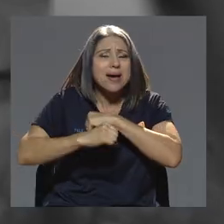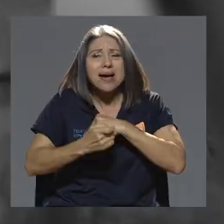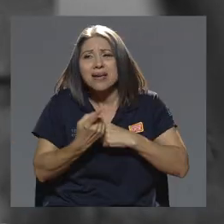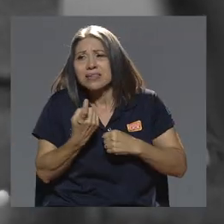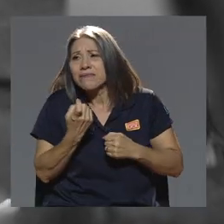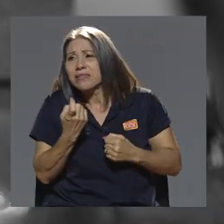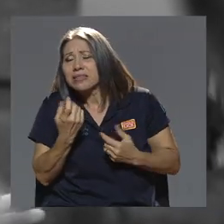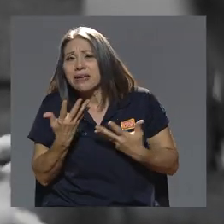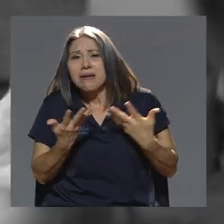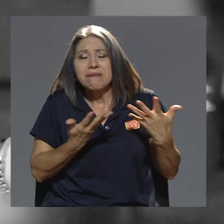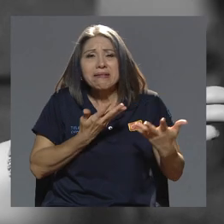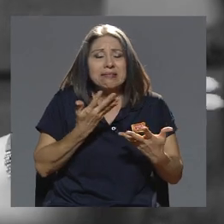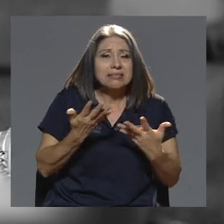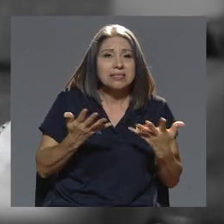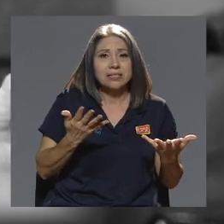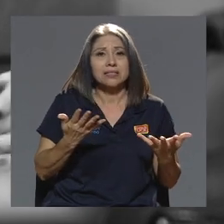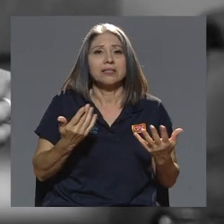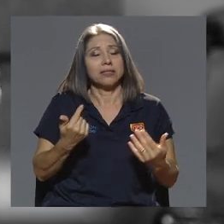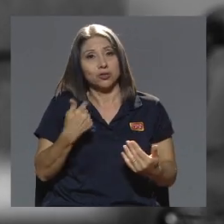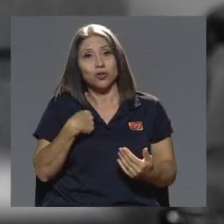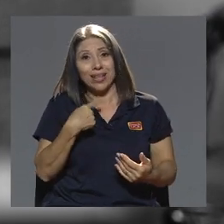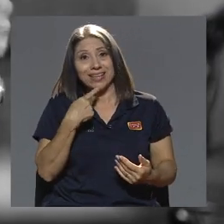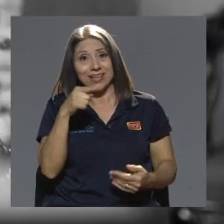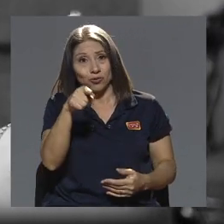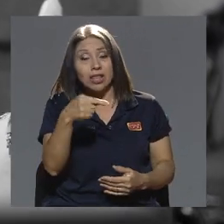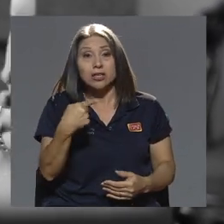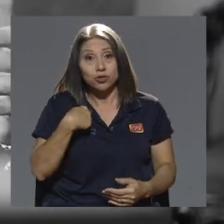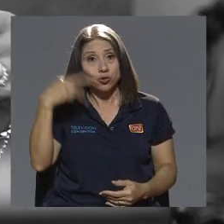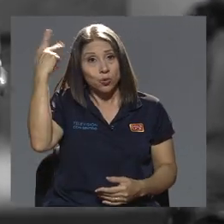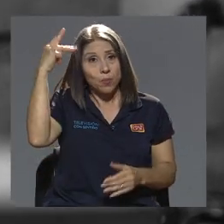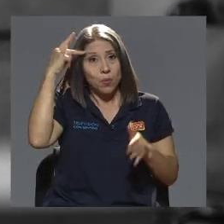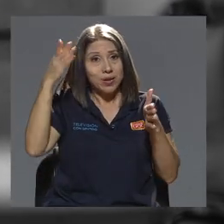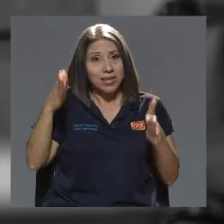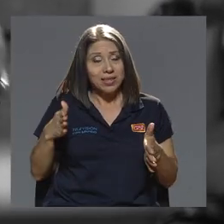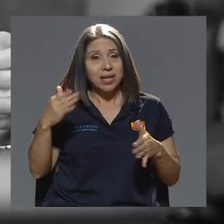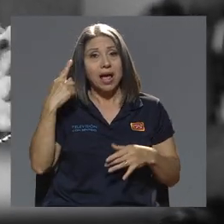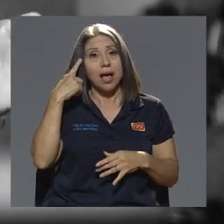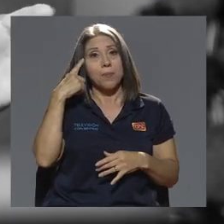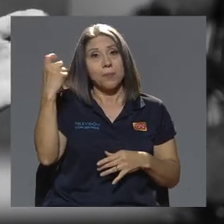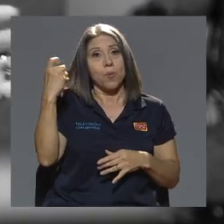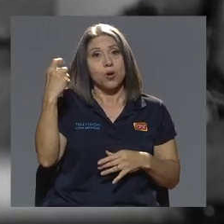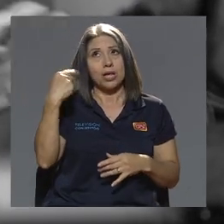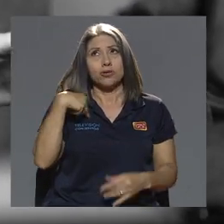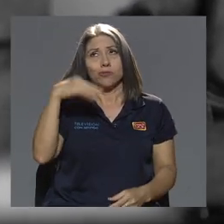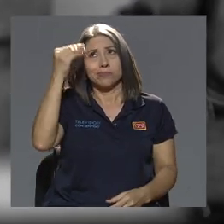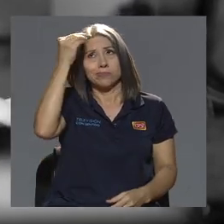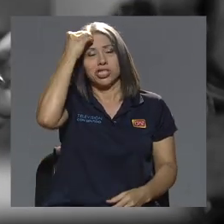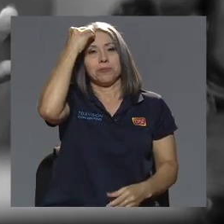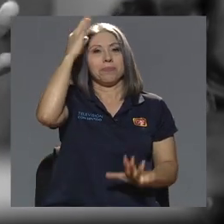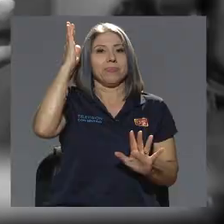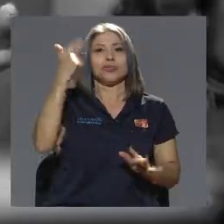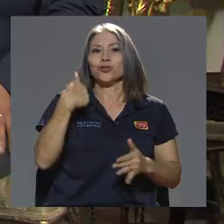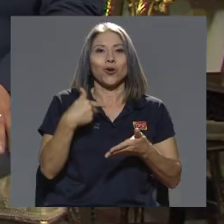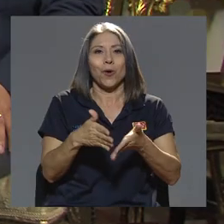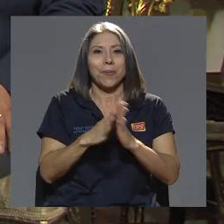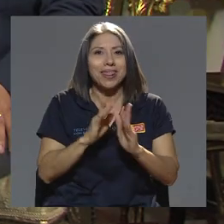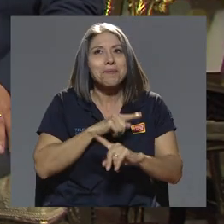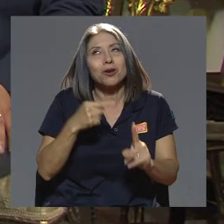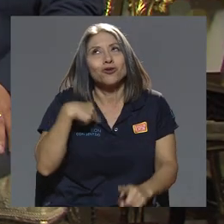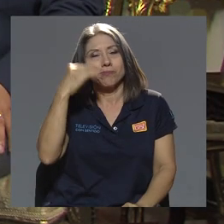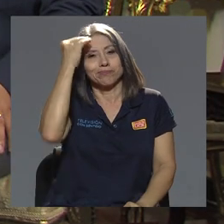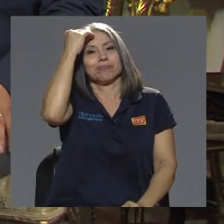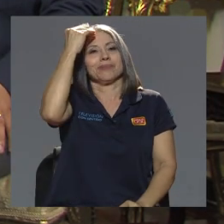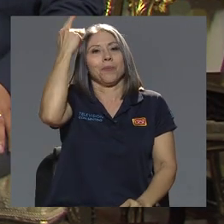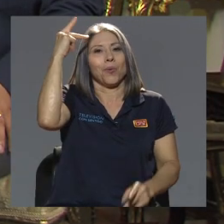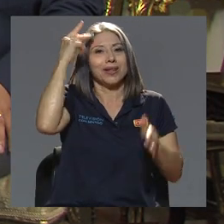de la vida a través de la política. Yo le decía a usted que yo soy política porque me pusieron el chip. No lo pedí, pero me lo pusieron. Me dieron